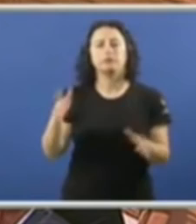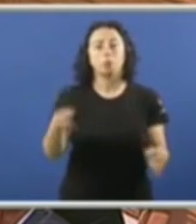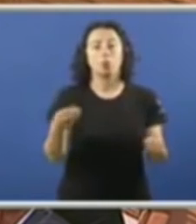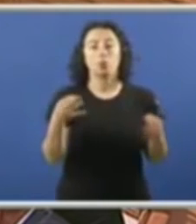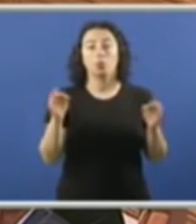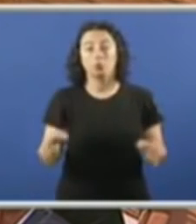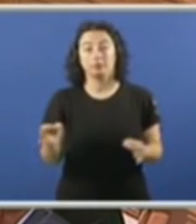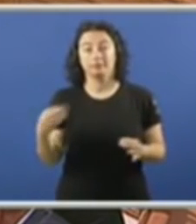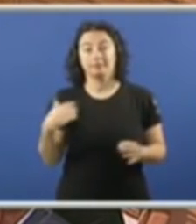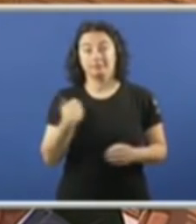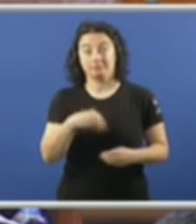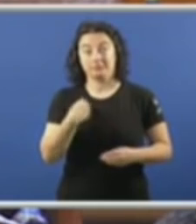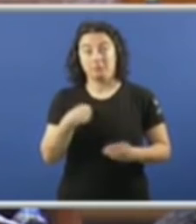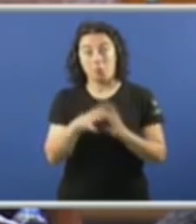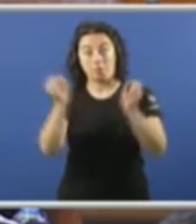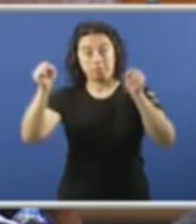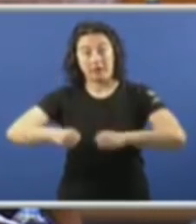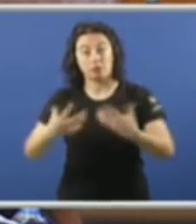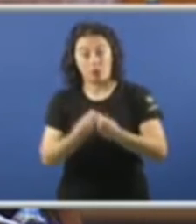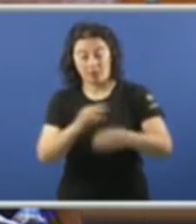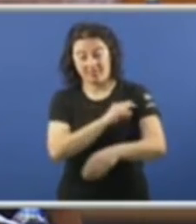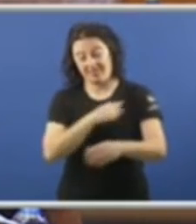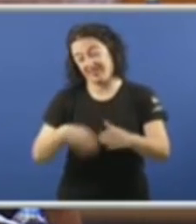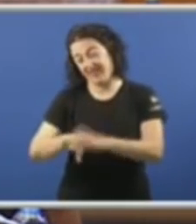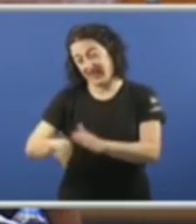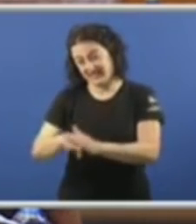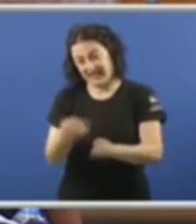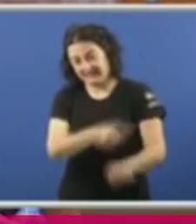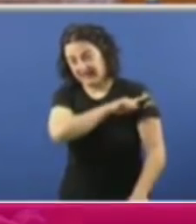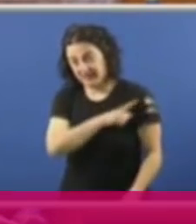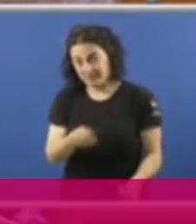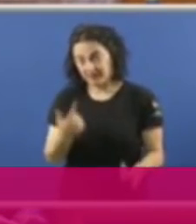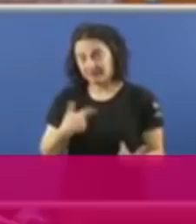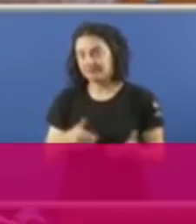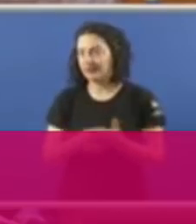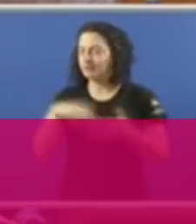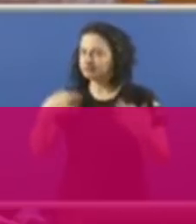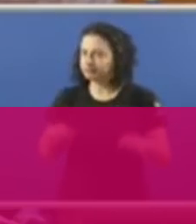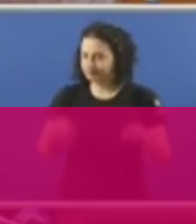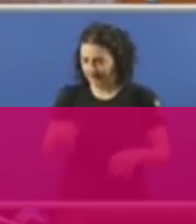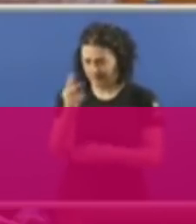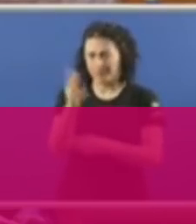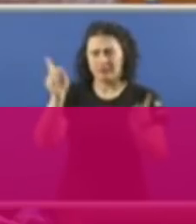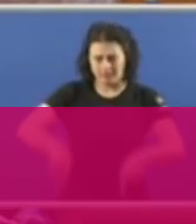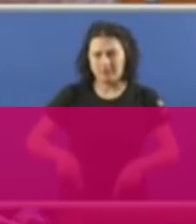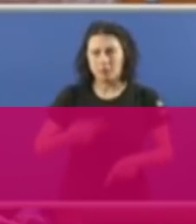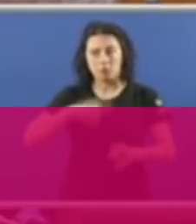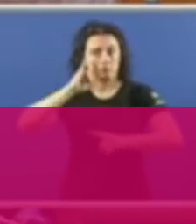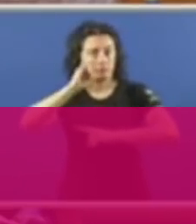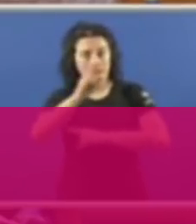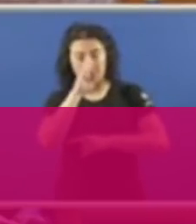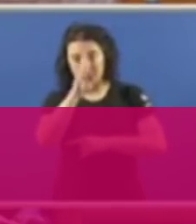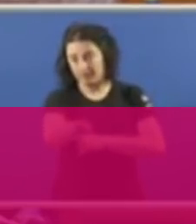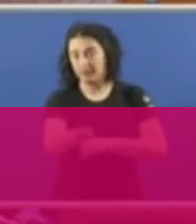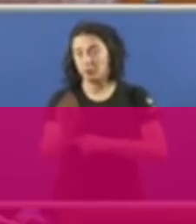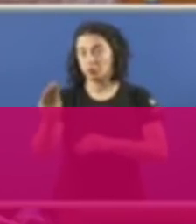despois de ter avalado os pactos coa extrema dereita, porque os avalou vostede hasta neste Parlamento, chamará directamente ao